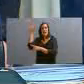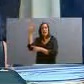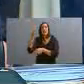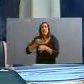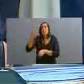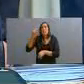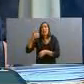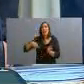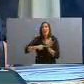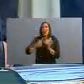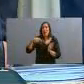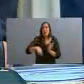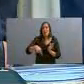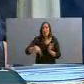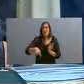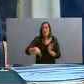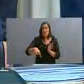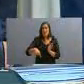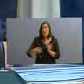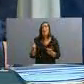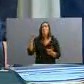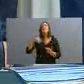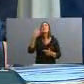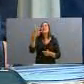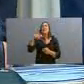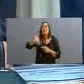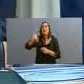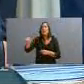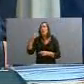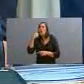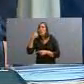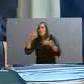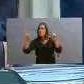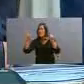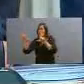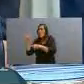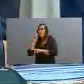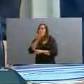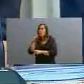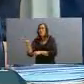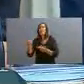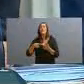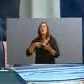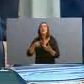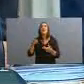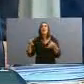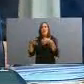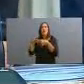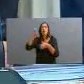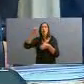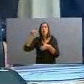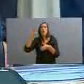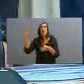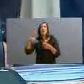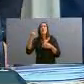aquí en Capital Federal, 5 centros regionales de monitoreo, 1 centro de comando, red exclusiva de 500 kilómetros de